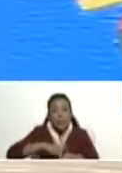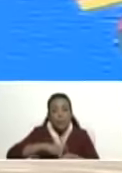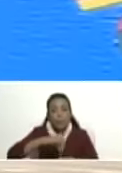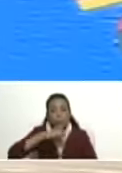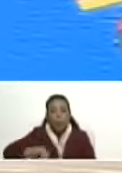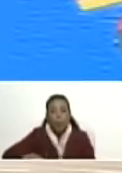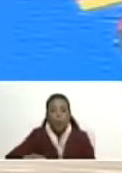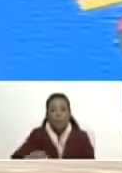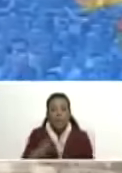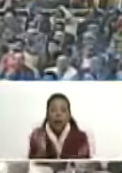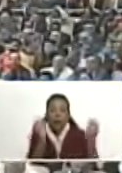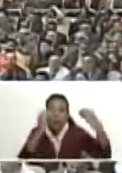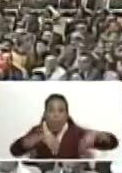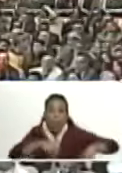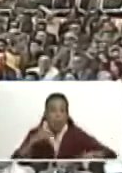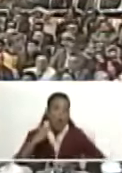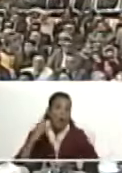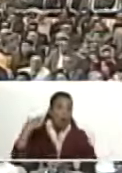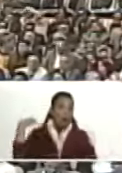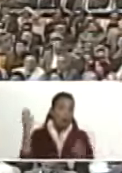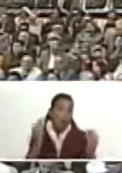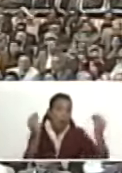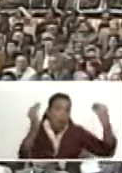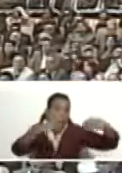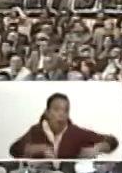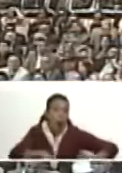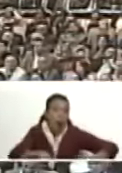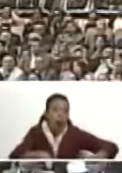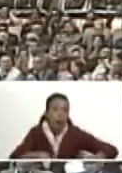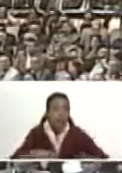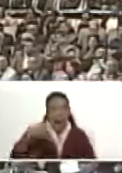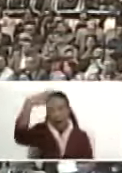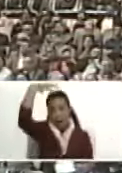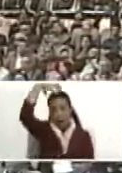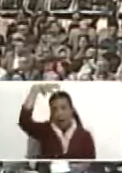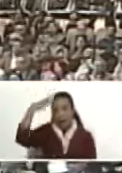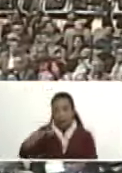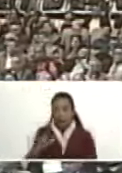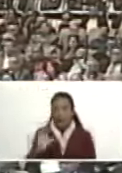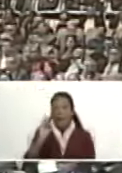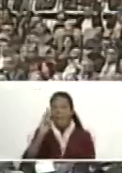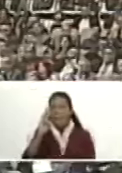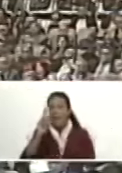porque en esas negociaciones el Reino de la Gran Bretaña